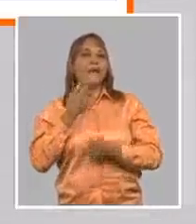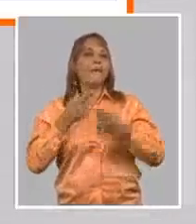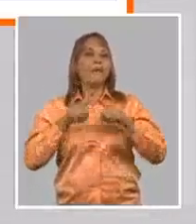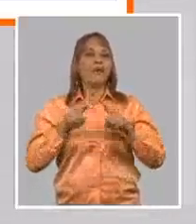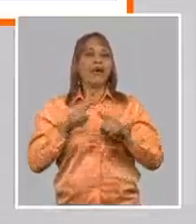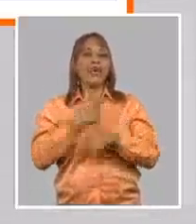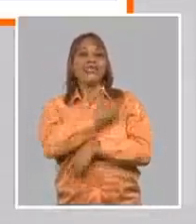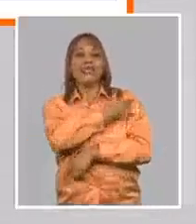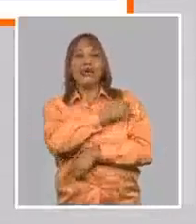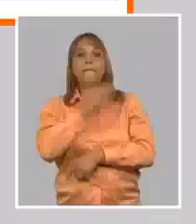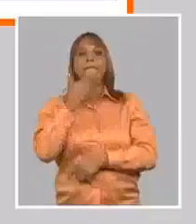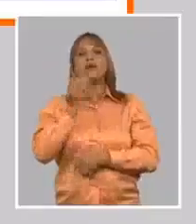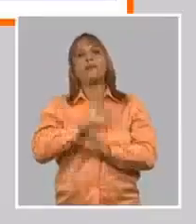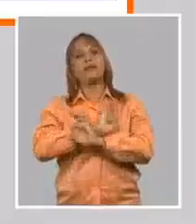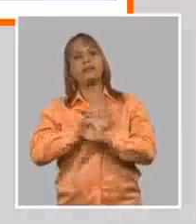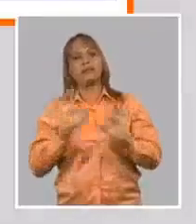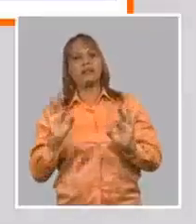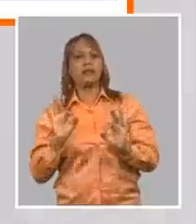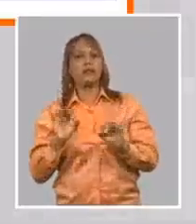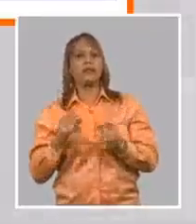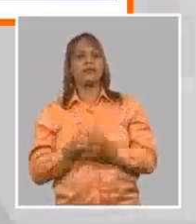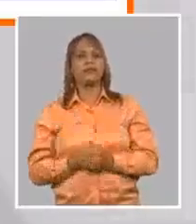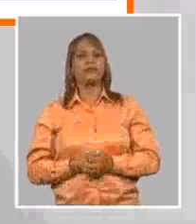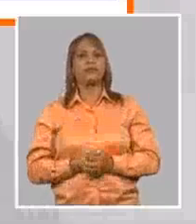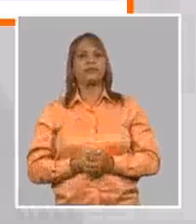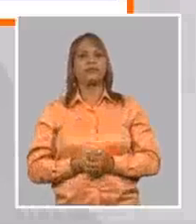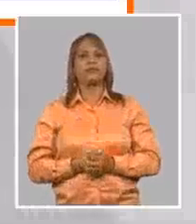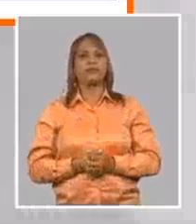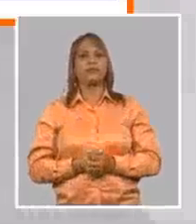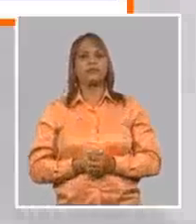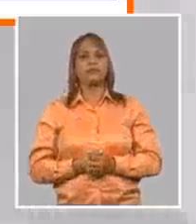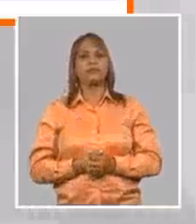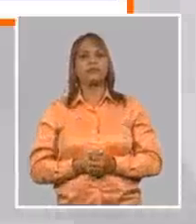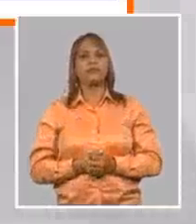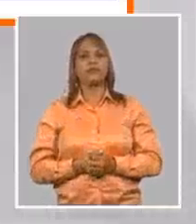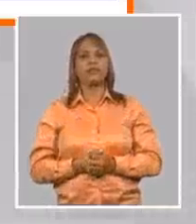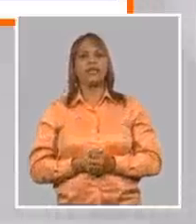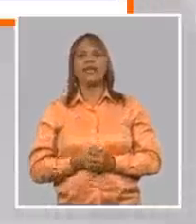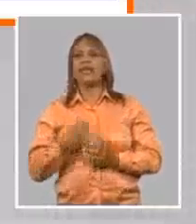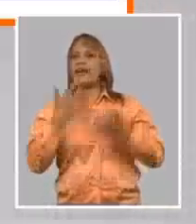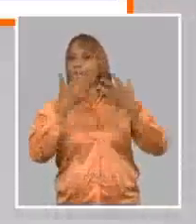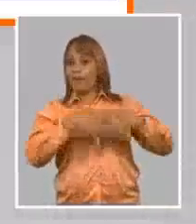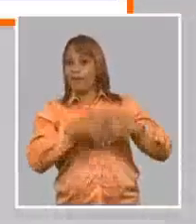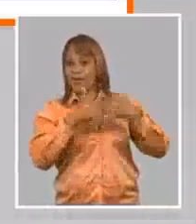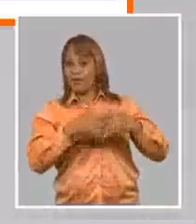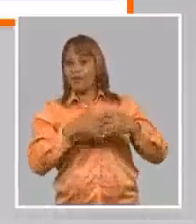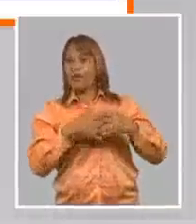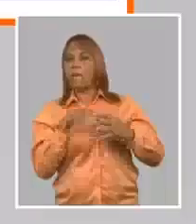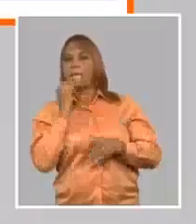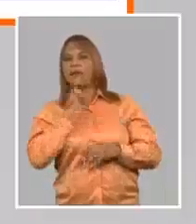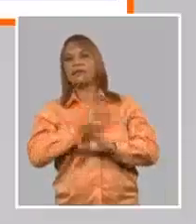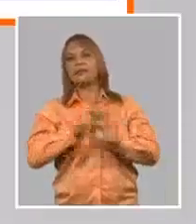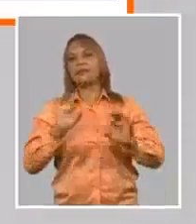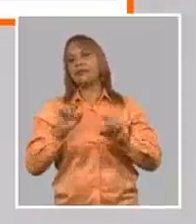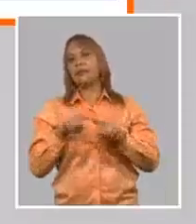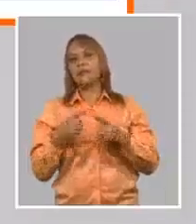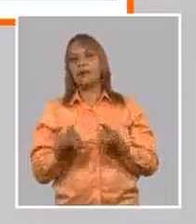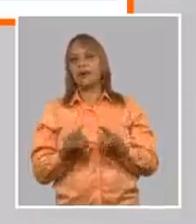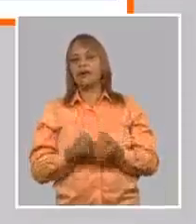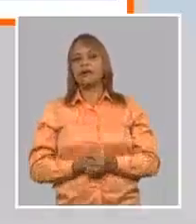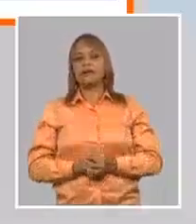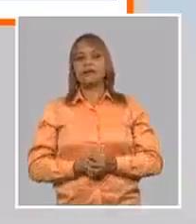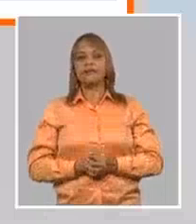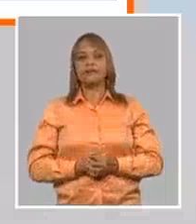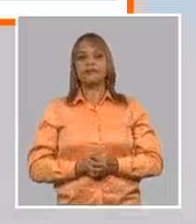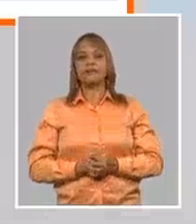este este candidato es mucho más sencillo del punto de vista tecnológico desde el punto de vista de fabricación como esto es una